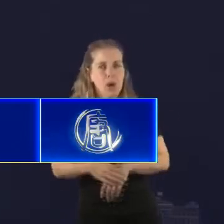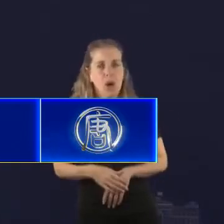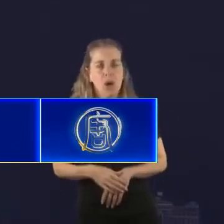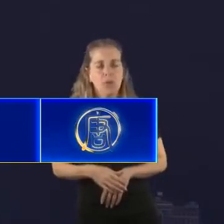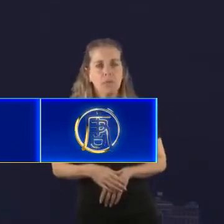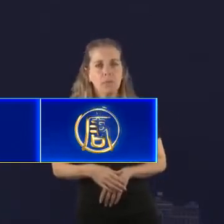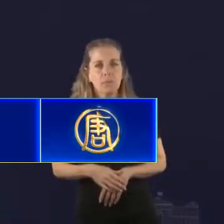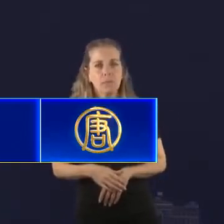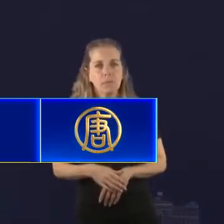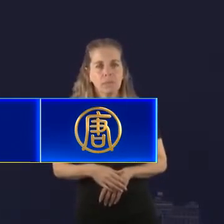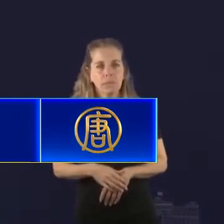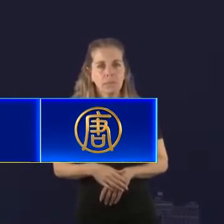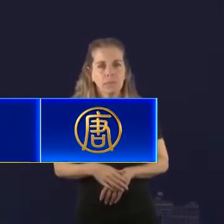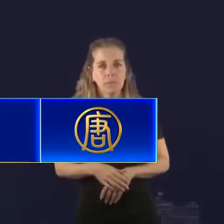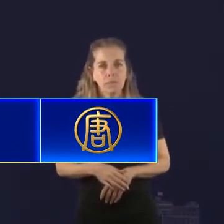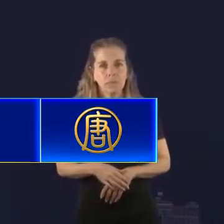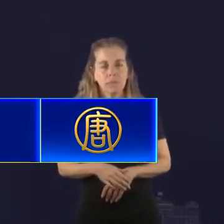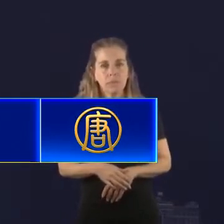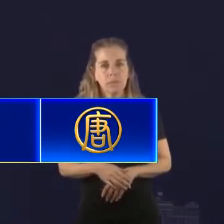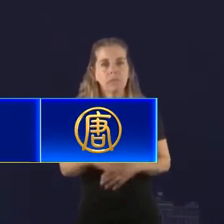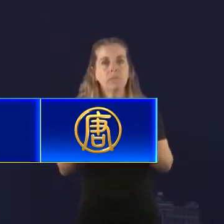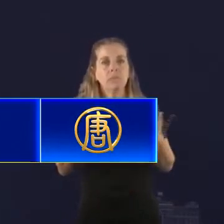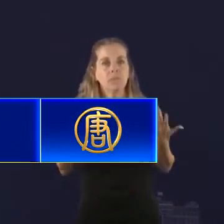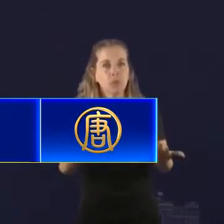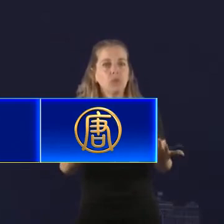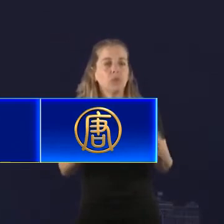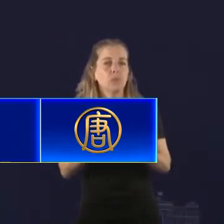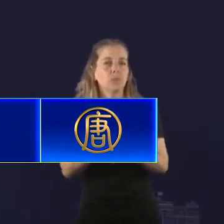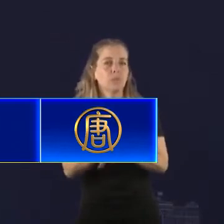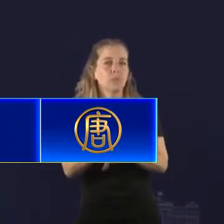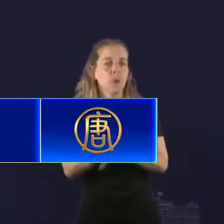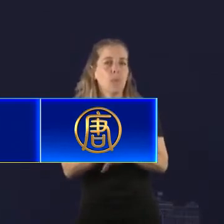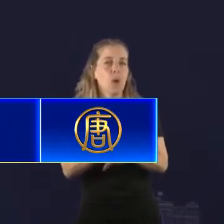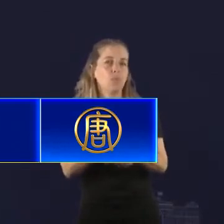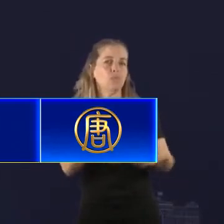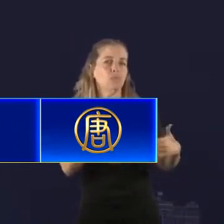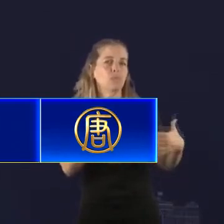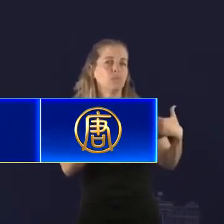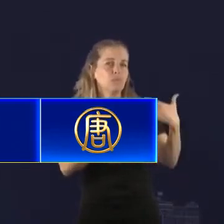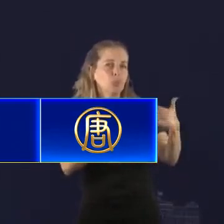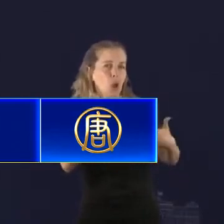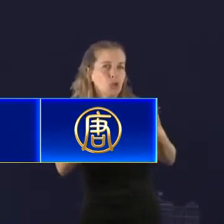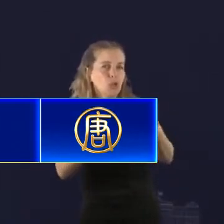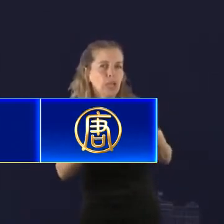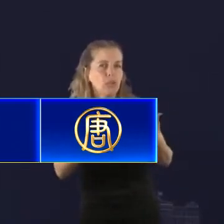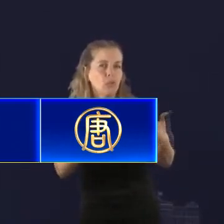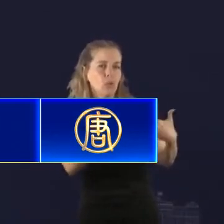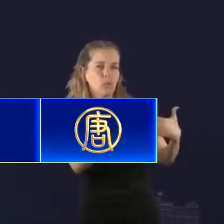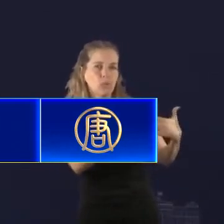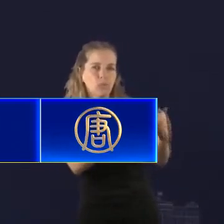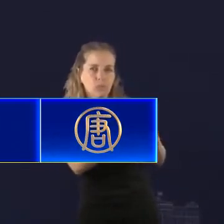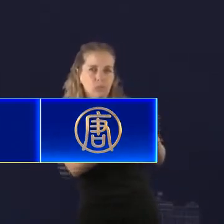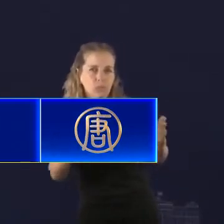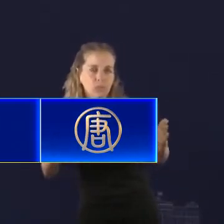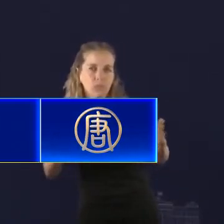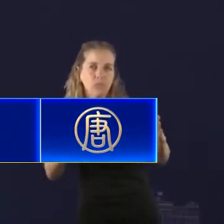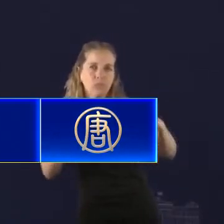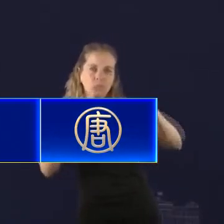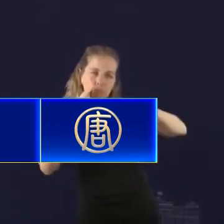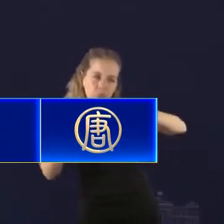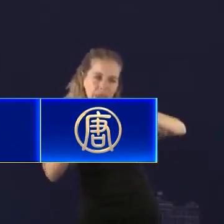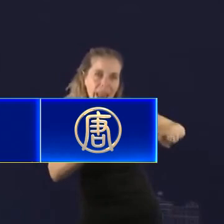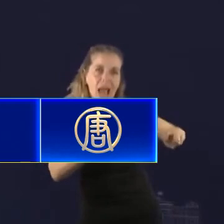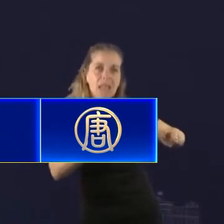amerita que esto entre en un proceso de análisis mucho más profundo que el